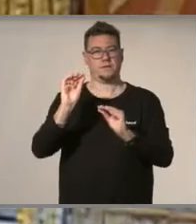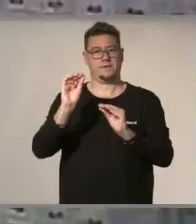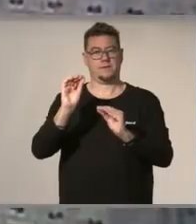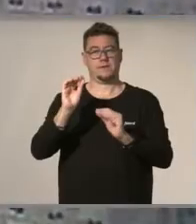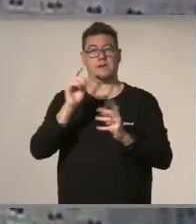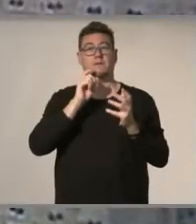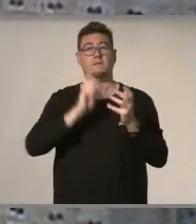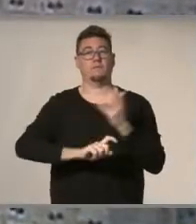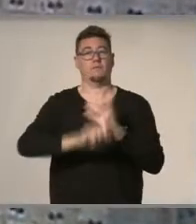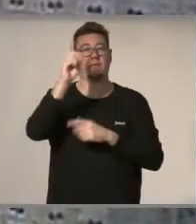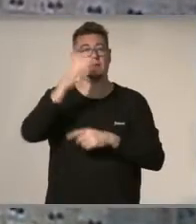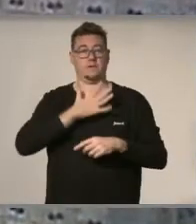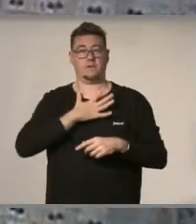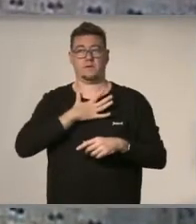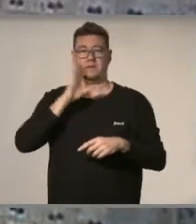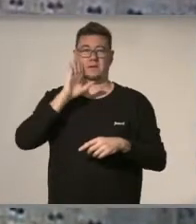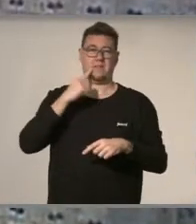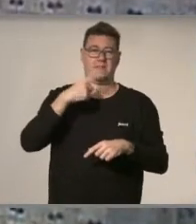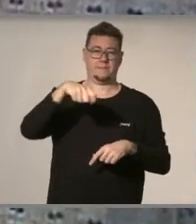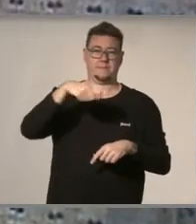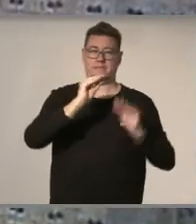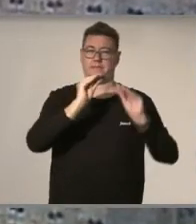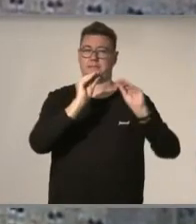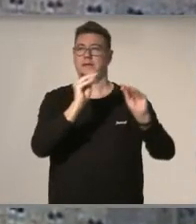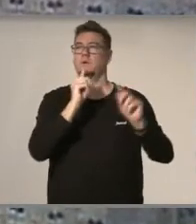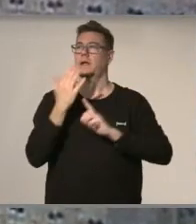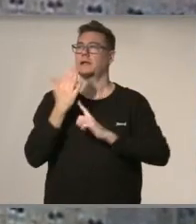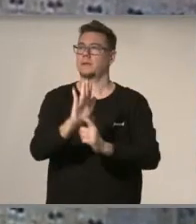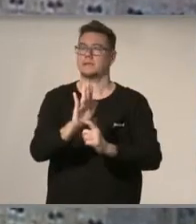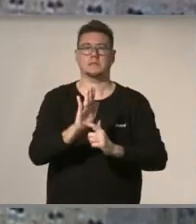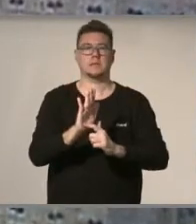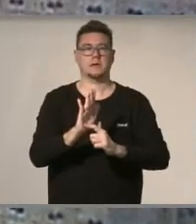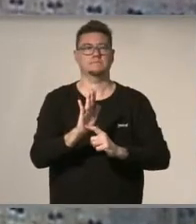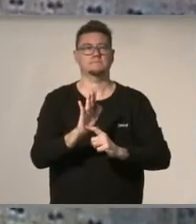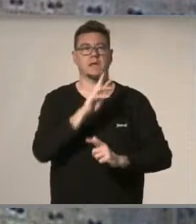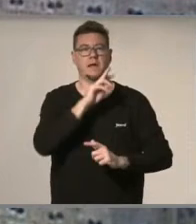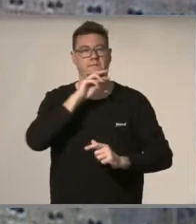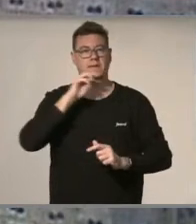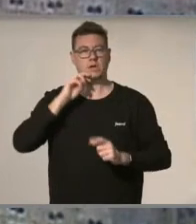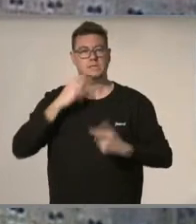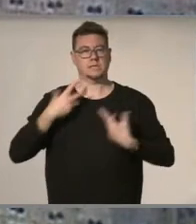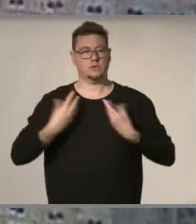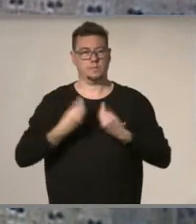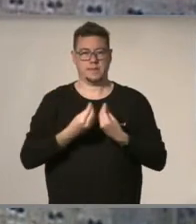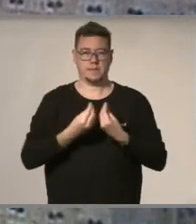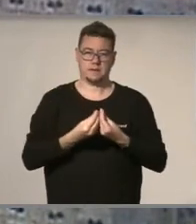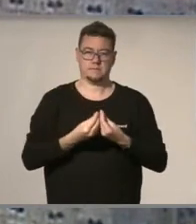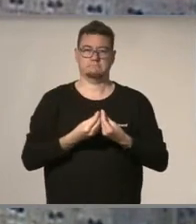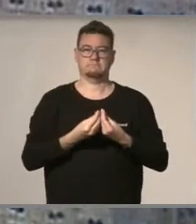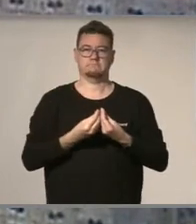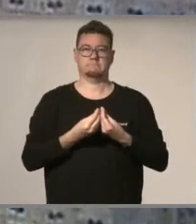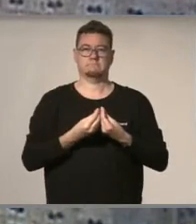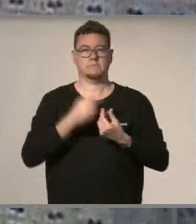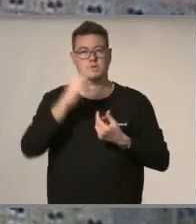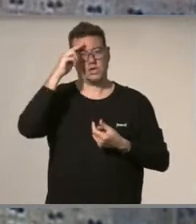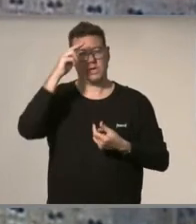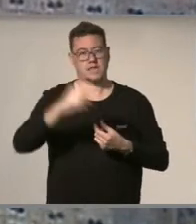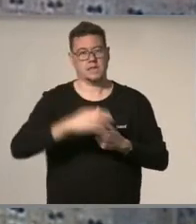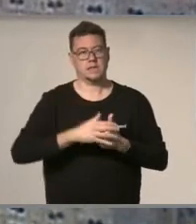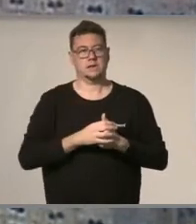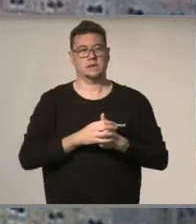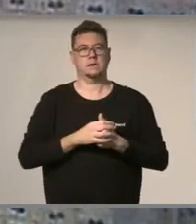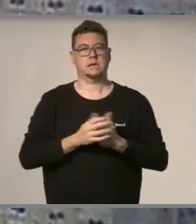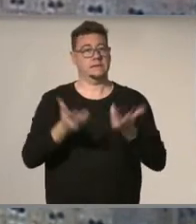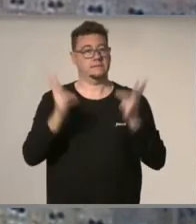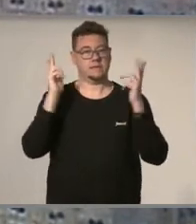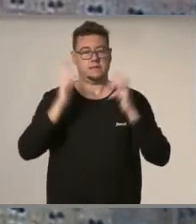Esta fundación que, como bien decía el presidente, representa los valores de convivencia, de tolerancia y de